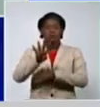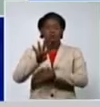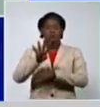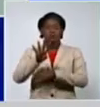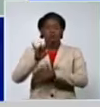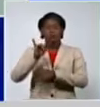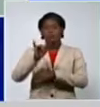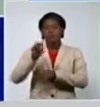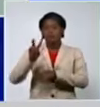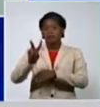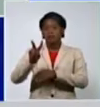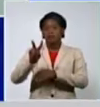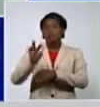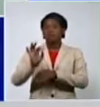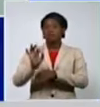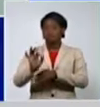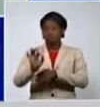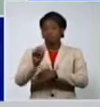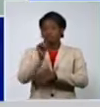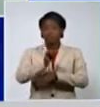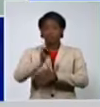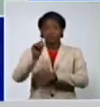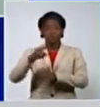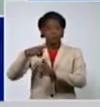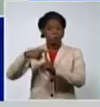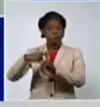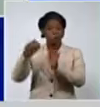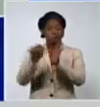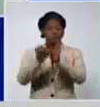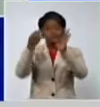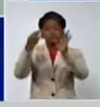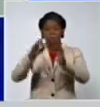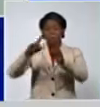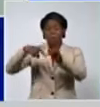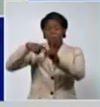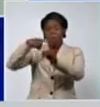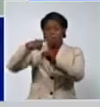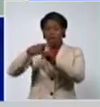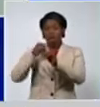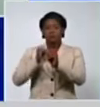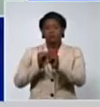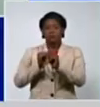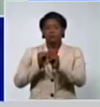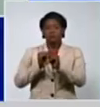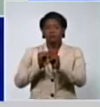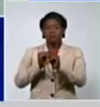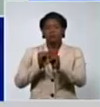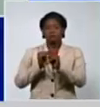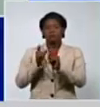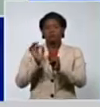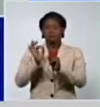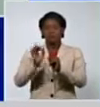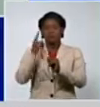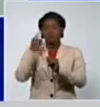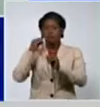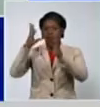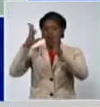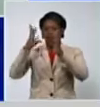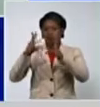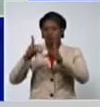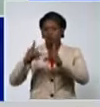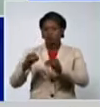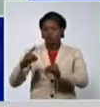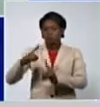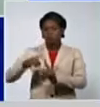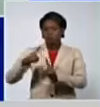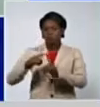7.462 pacientes confirmados más que la más alta, que fue en el mes